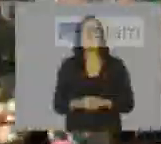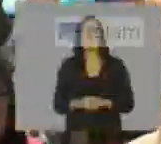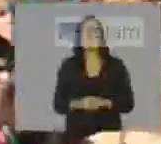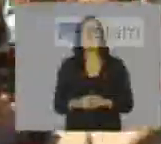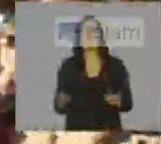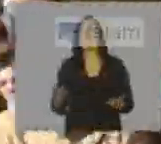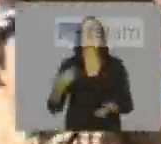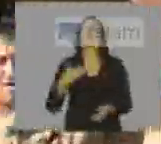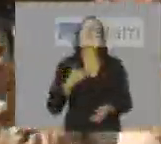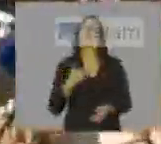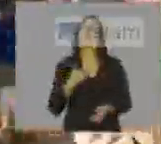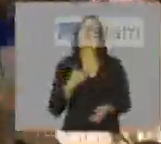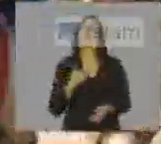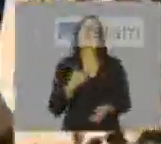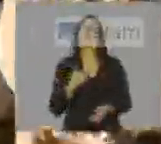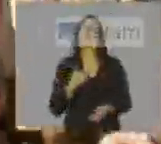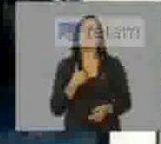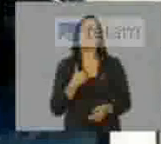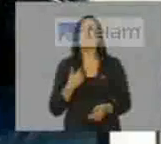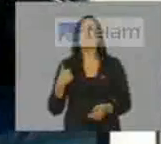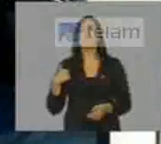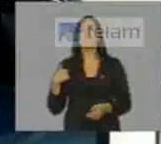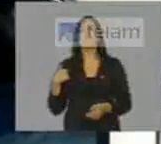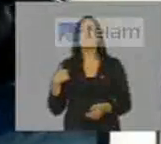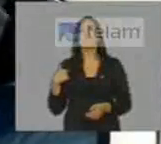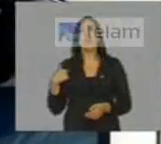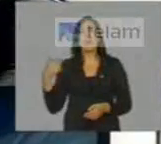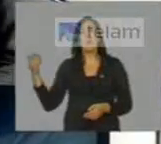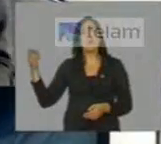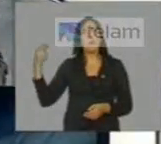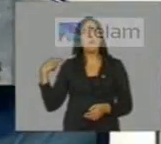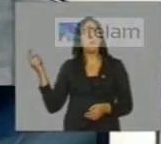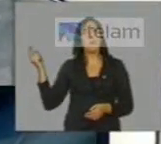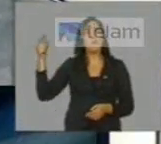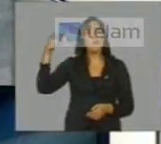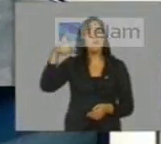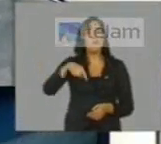Y yo, cuando venía para aquí, me preguntaba